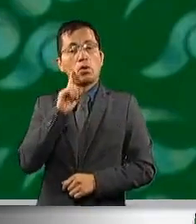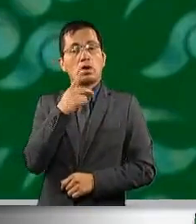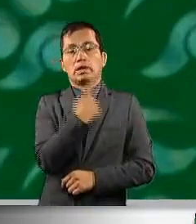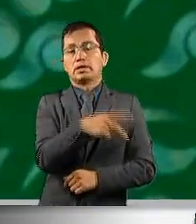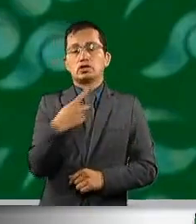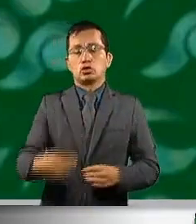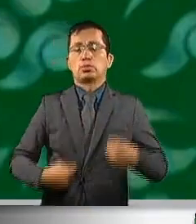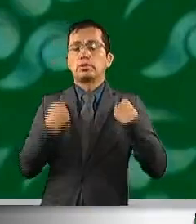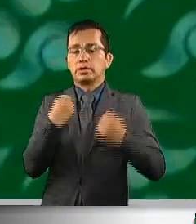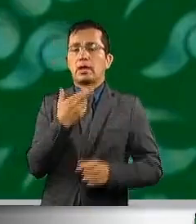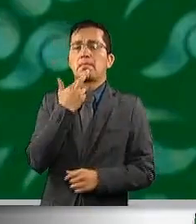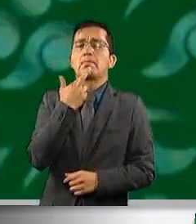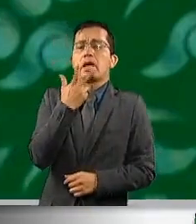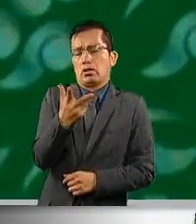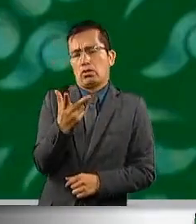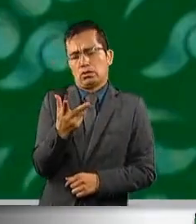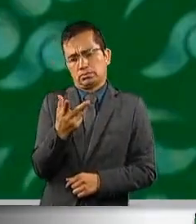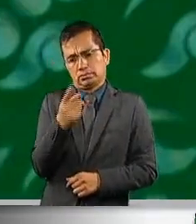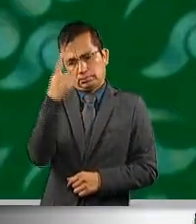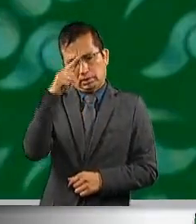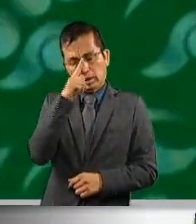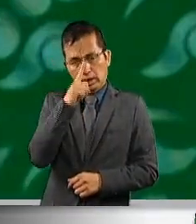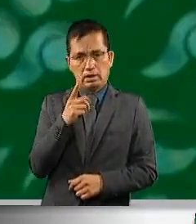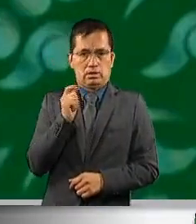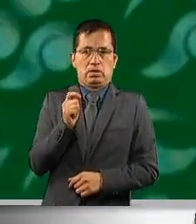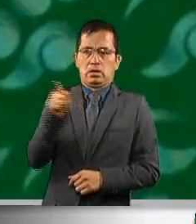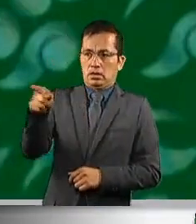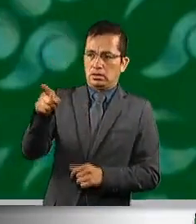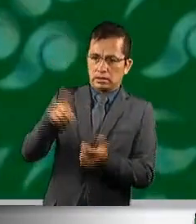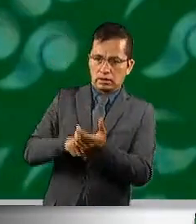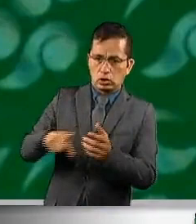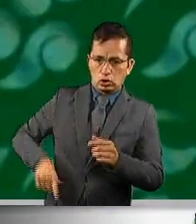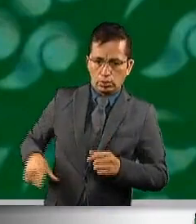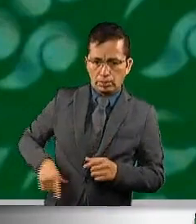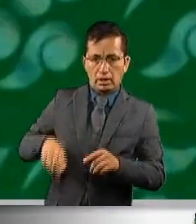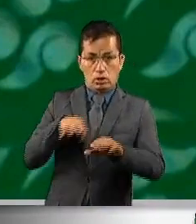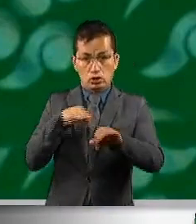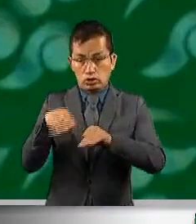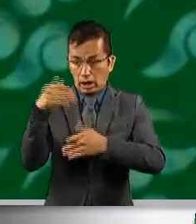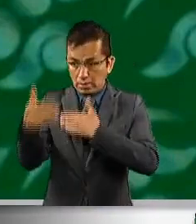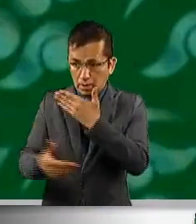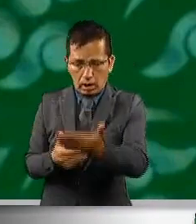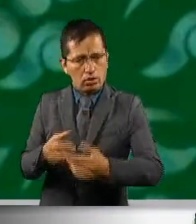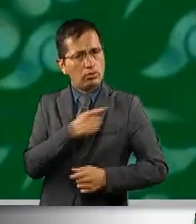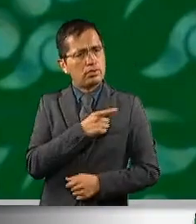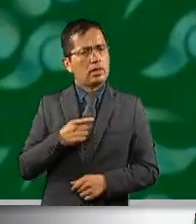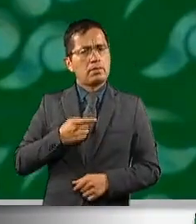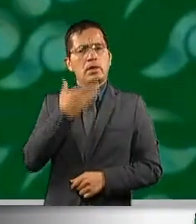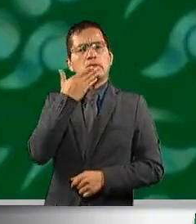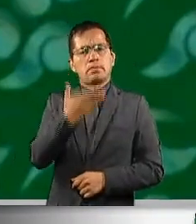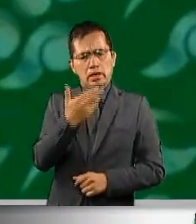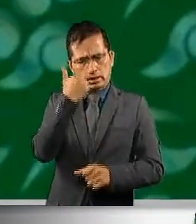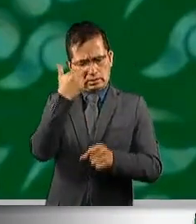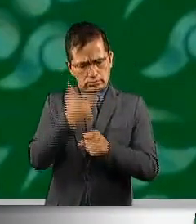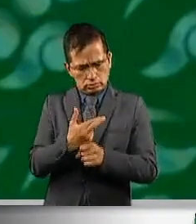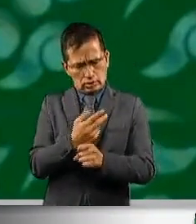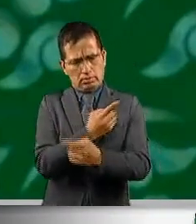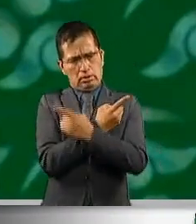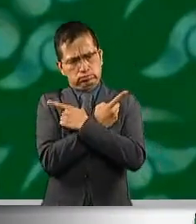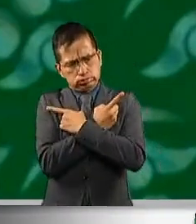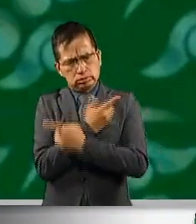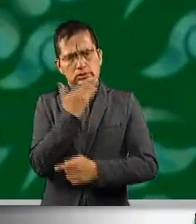todo poniendo el acento en que el servicio público debe ser un espacio ético y de responsabilidad,